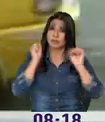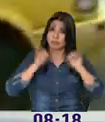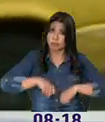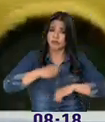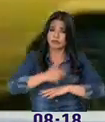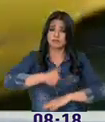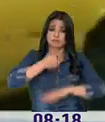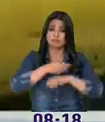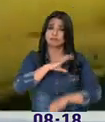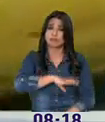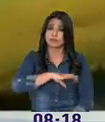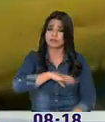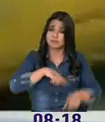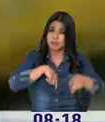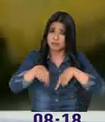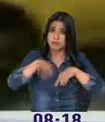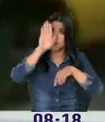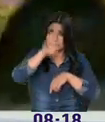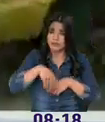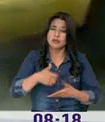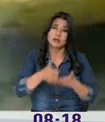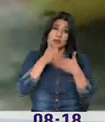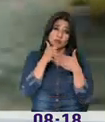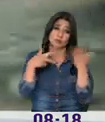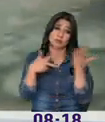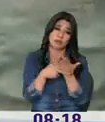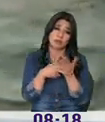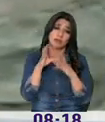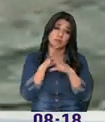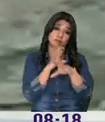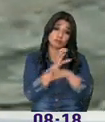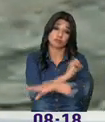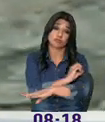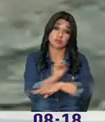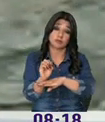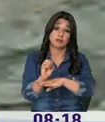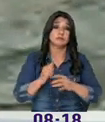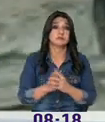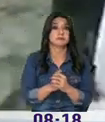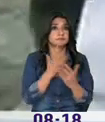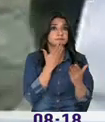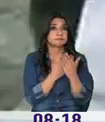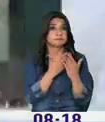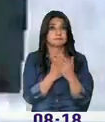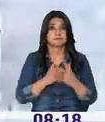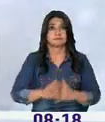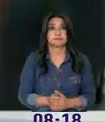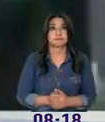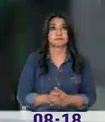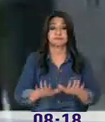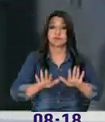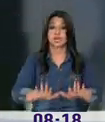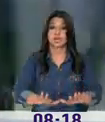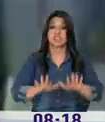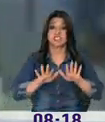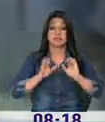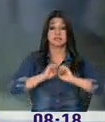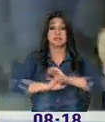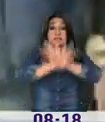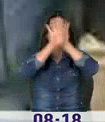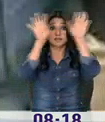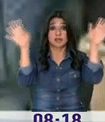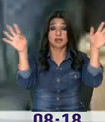Agencia Municipal de Transporte y nos ayude con la parada de buses del Occidental. Muchas gracias. Bueno, aquí está muy clara